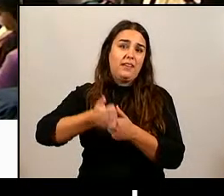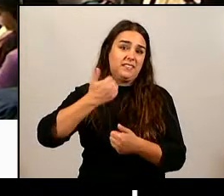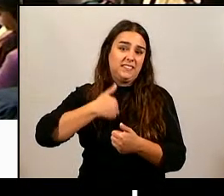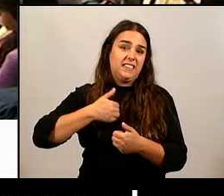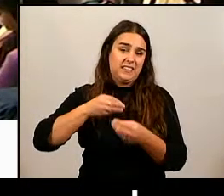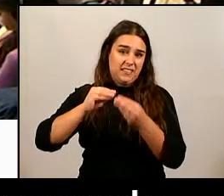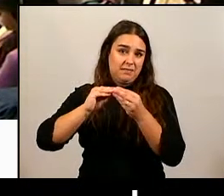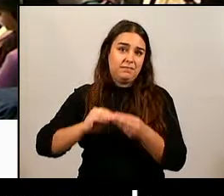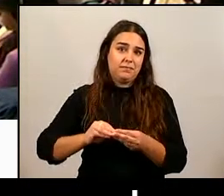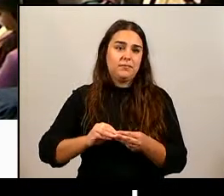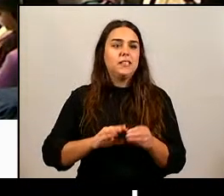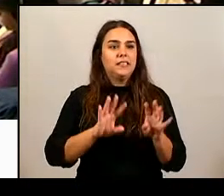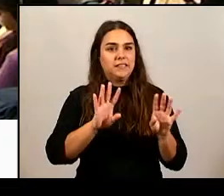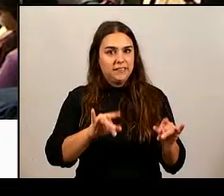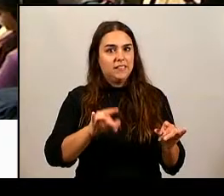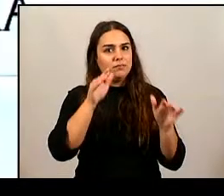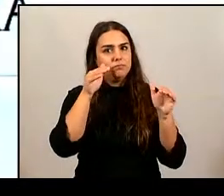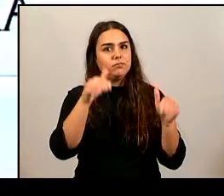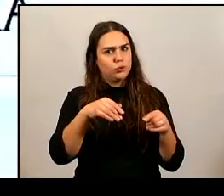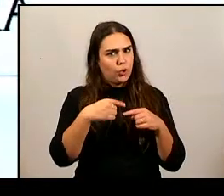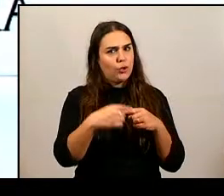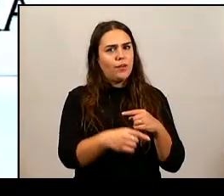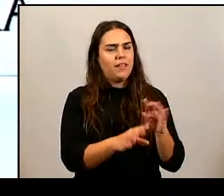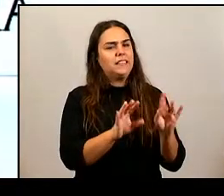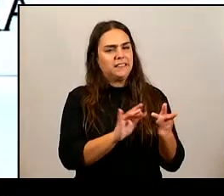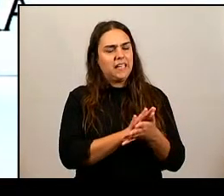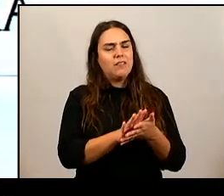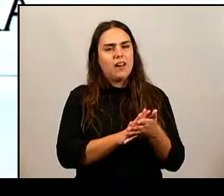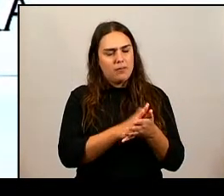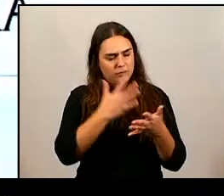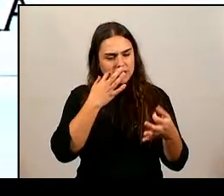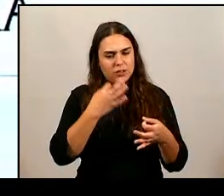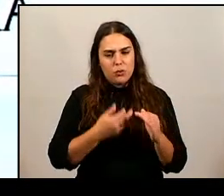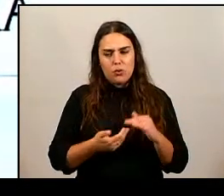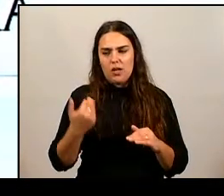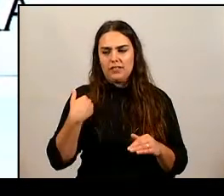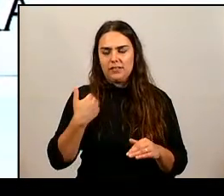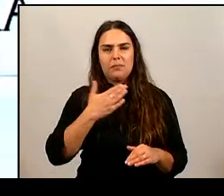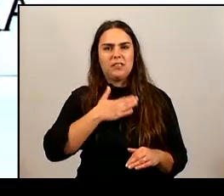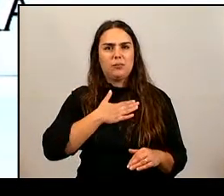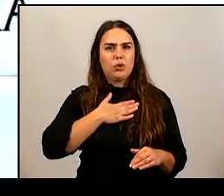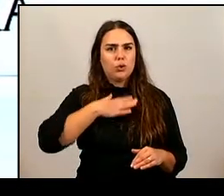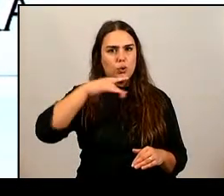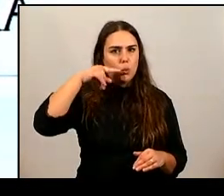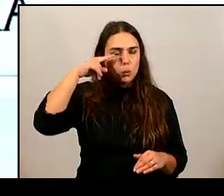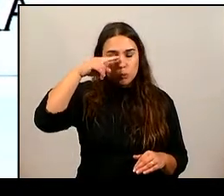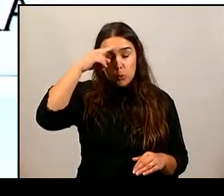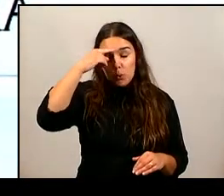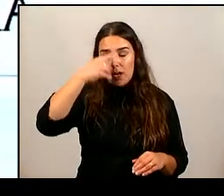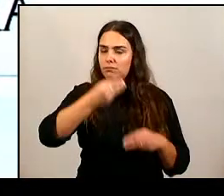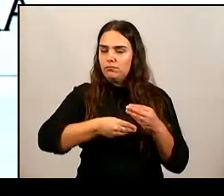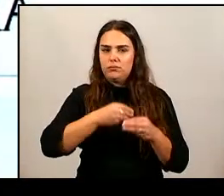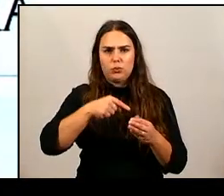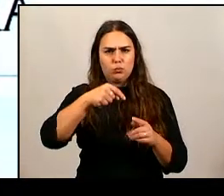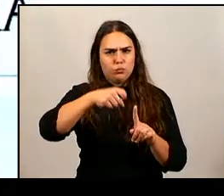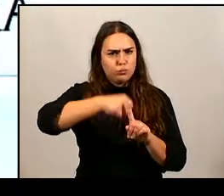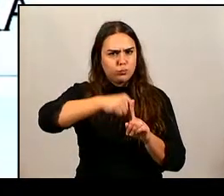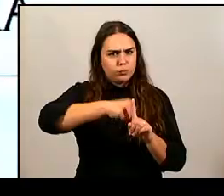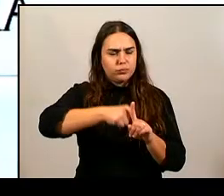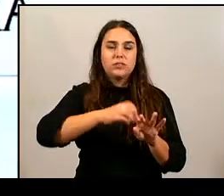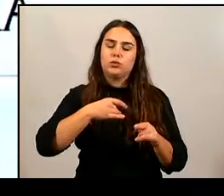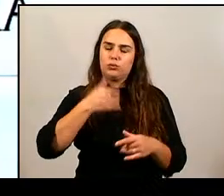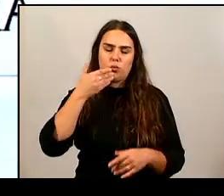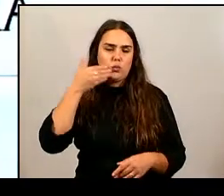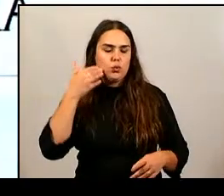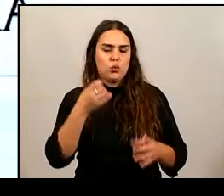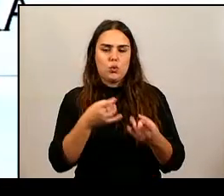hablando del tema. Estamos diariamente hablando del tema. Le puedo asegurar que desde Cultura y Patrimonio no hacemos otra cosa que hablar y estamos súper orgullosos y